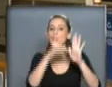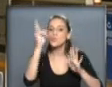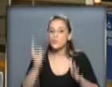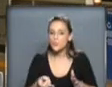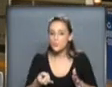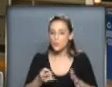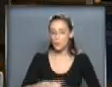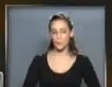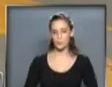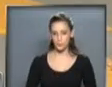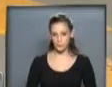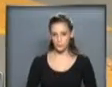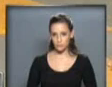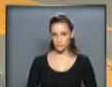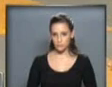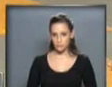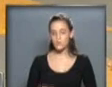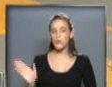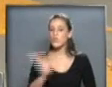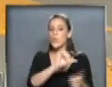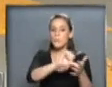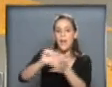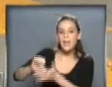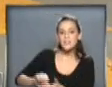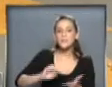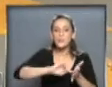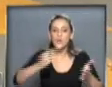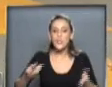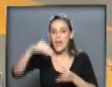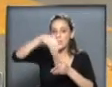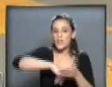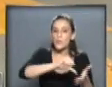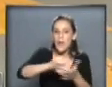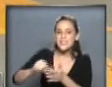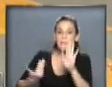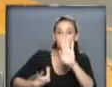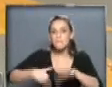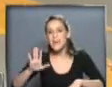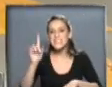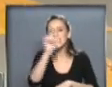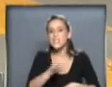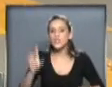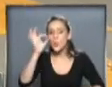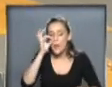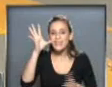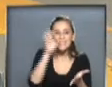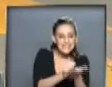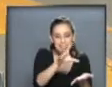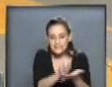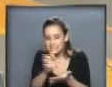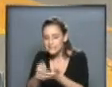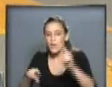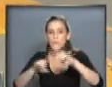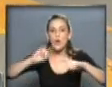es un procedimiento grande en todo el país, capital, Gran Buenos Aires e interior del país, son más de 120 allanamientos. Por orden del